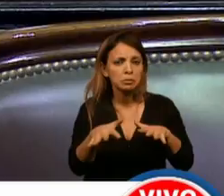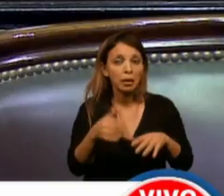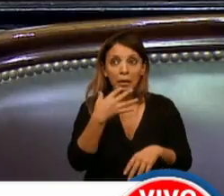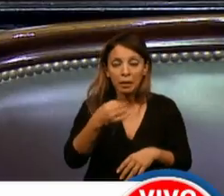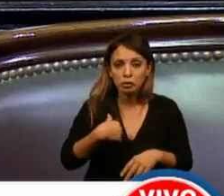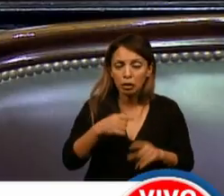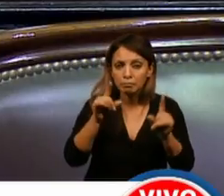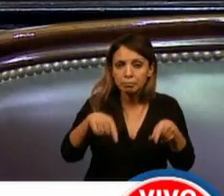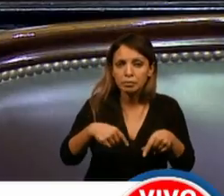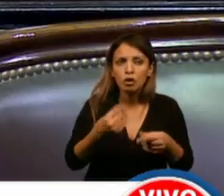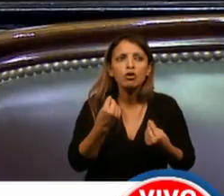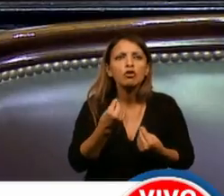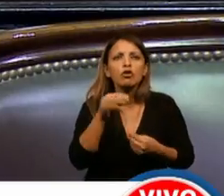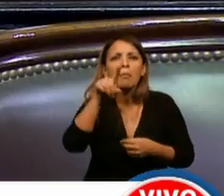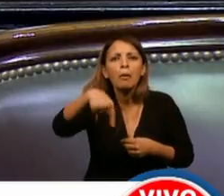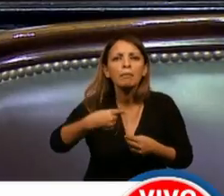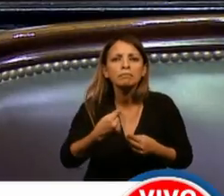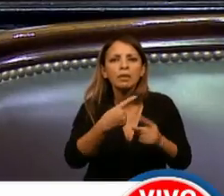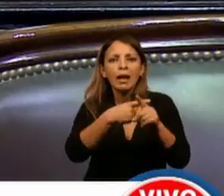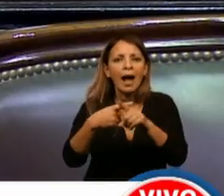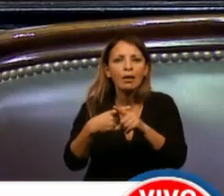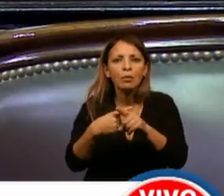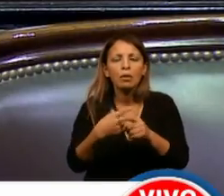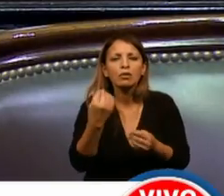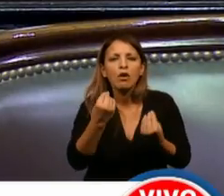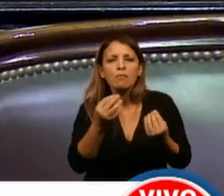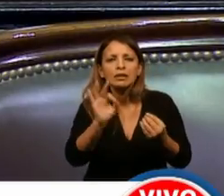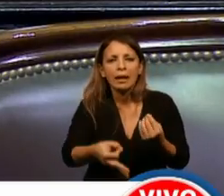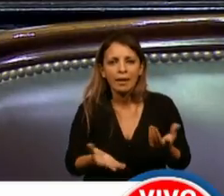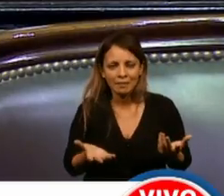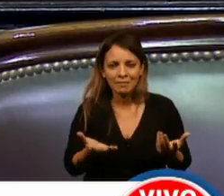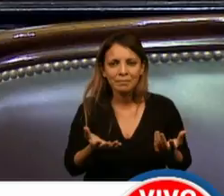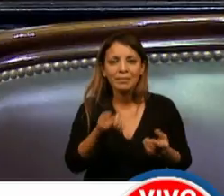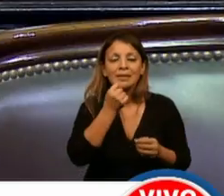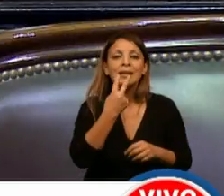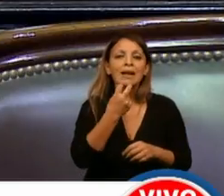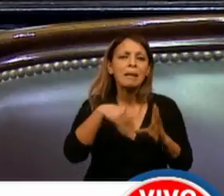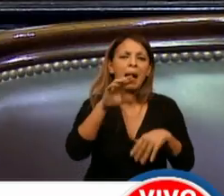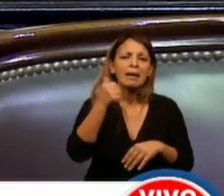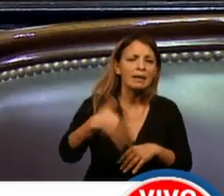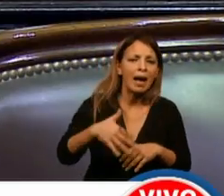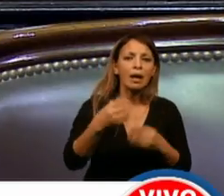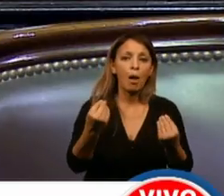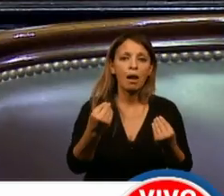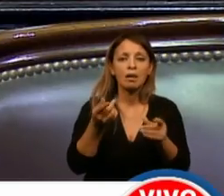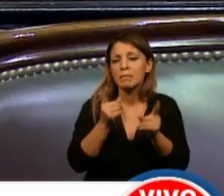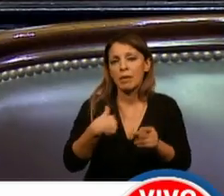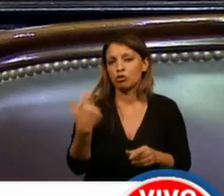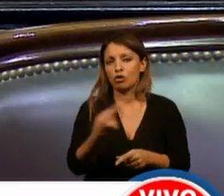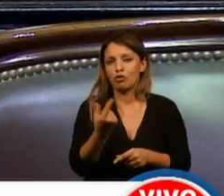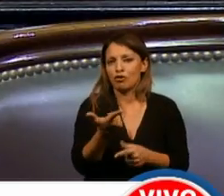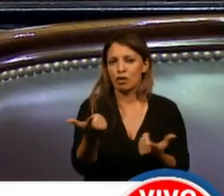me ocurre otro parámetro o puede haber en todo caso otros parámetros pero la energía más cara y la energía que no tenemos presidente